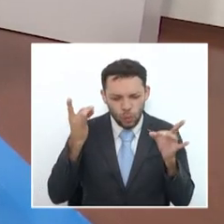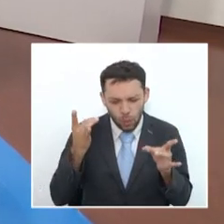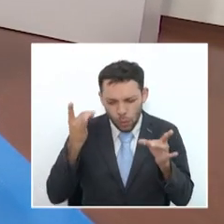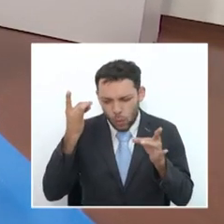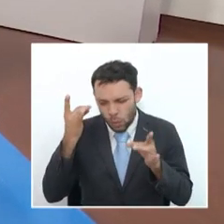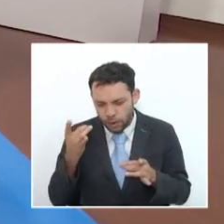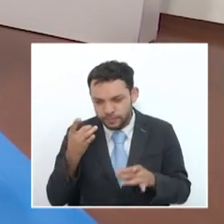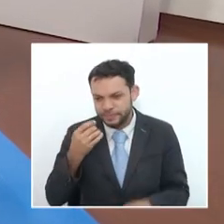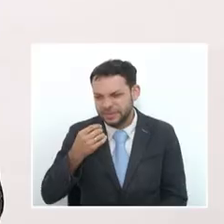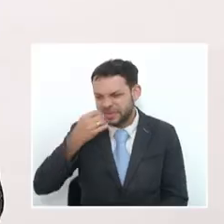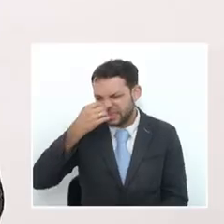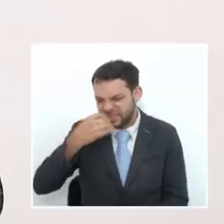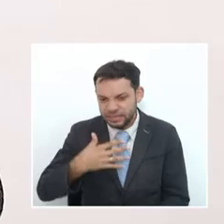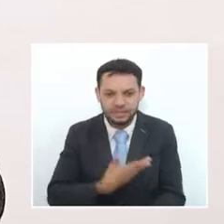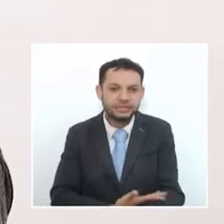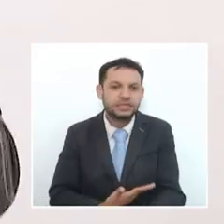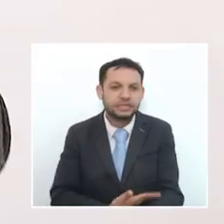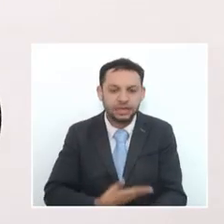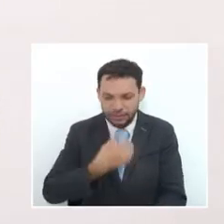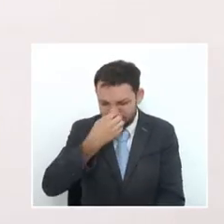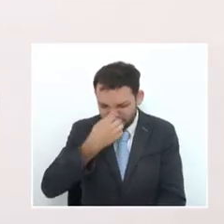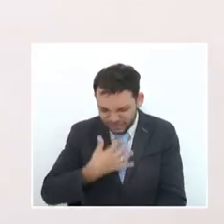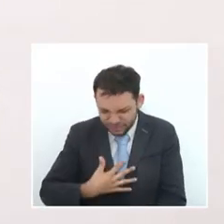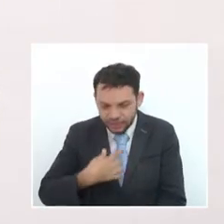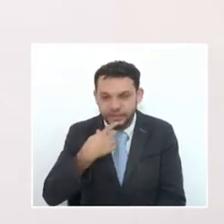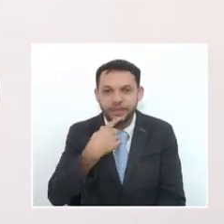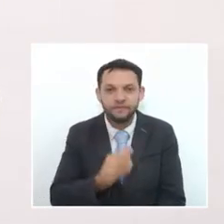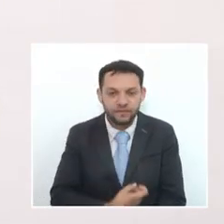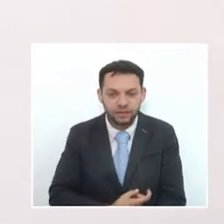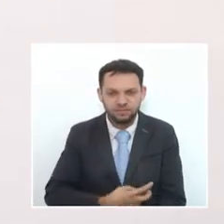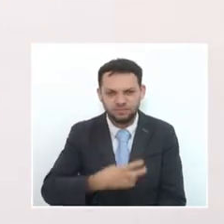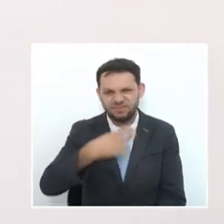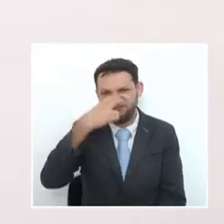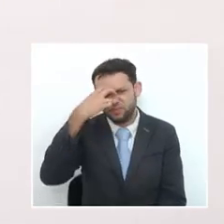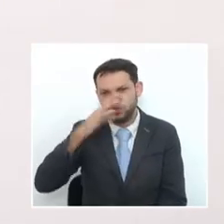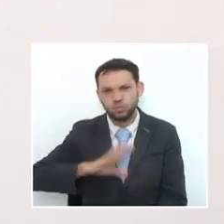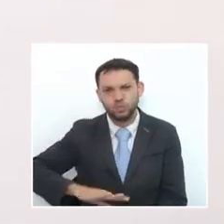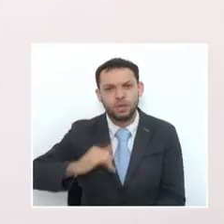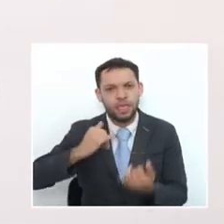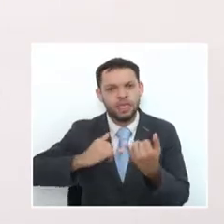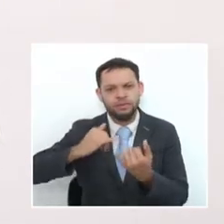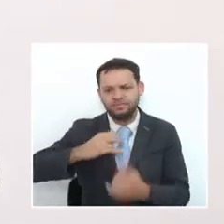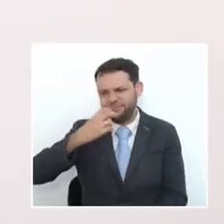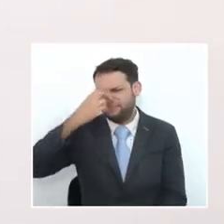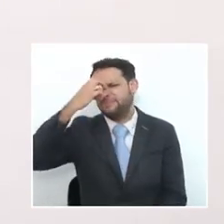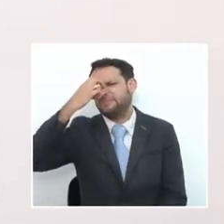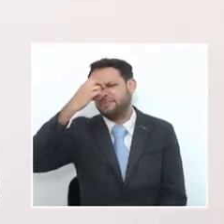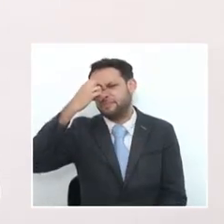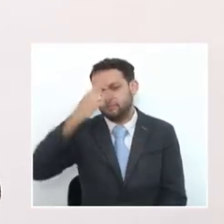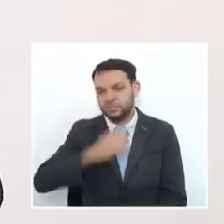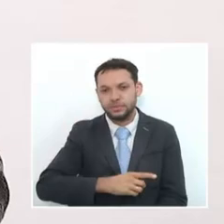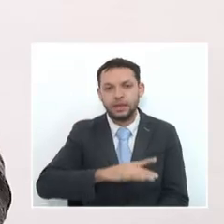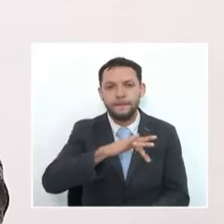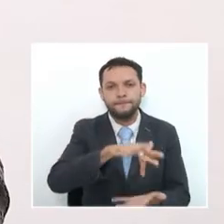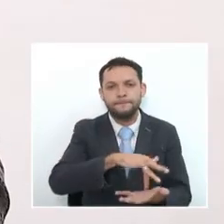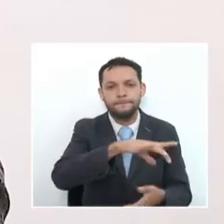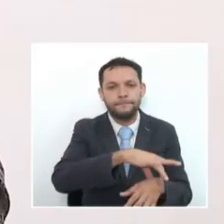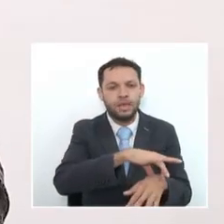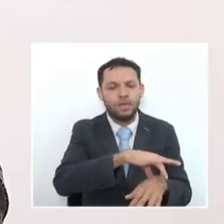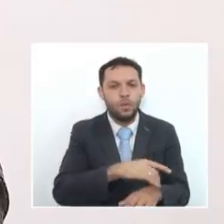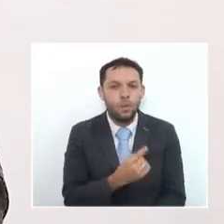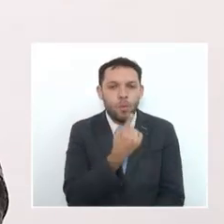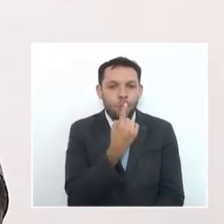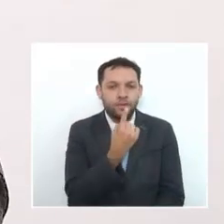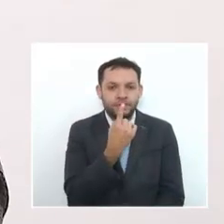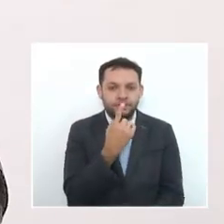por la nariz. Él es de muy mal genio. Yo lo llevo al médico, solo le hicieron un examen